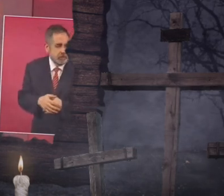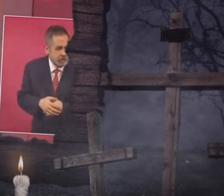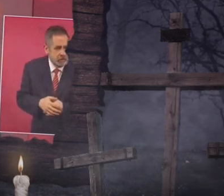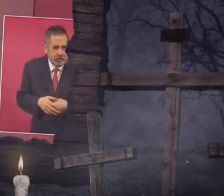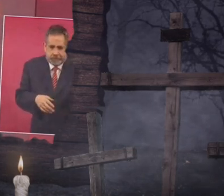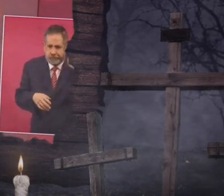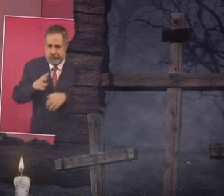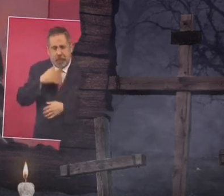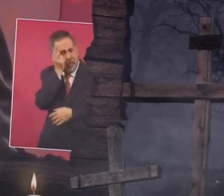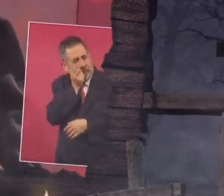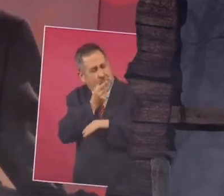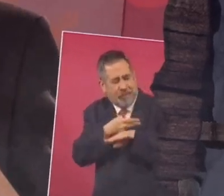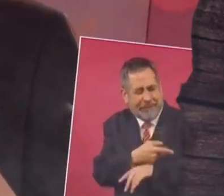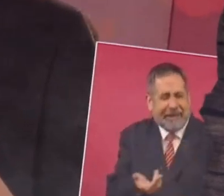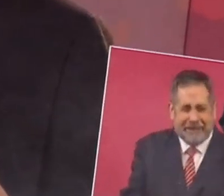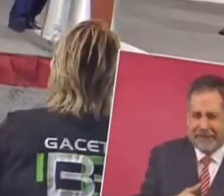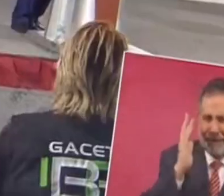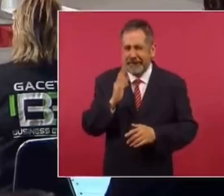yo bien dormido.